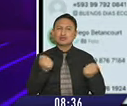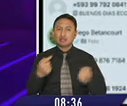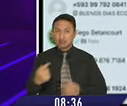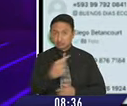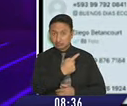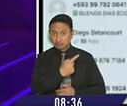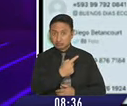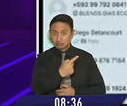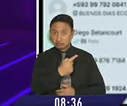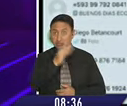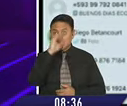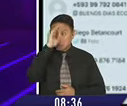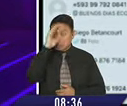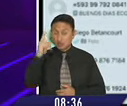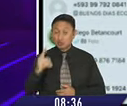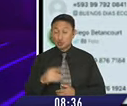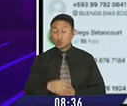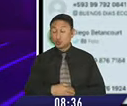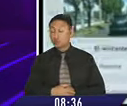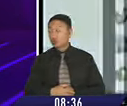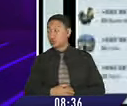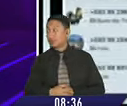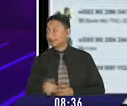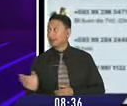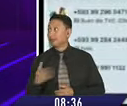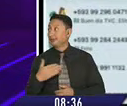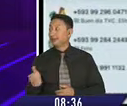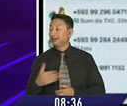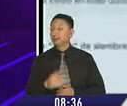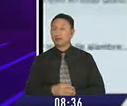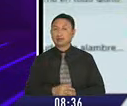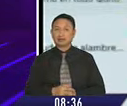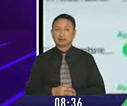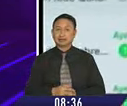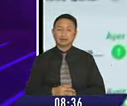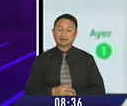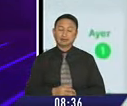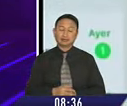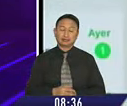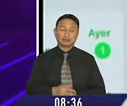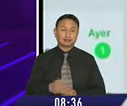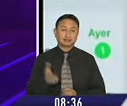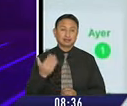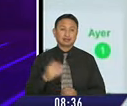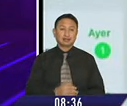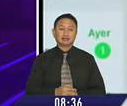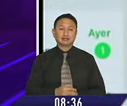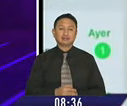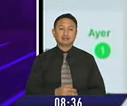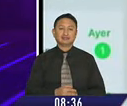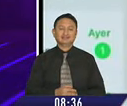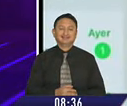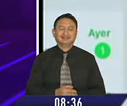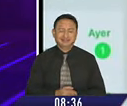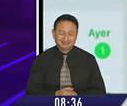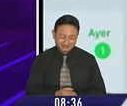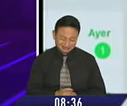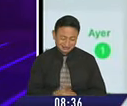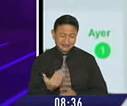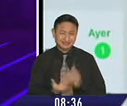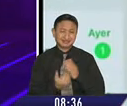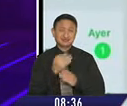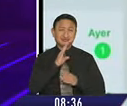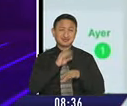¿Los agentes de tránsito? Uy, más bien vamos a morir de las iras. Fuga, fuga, nueva fuga de agua